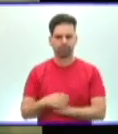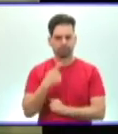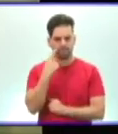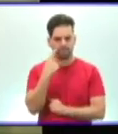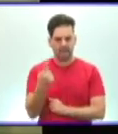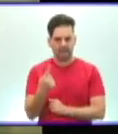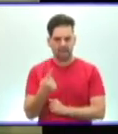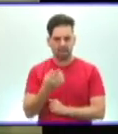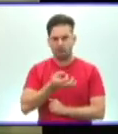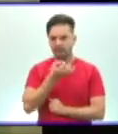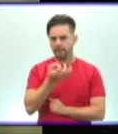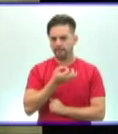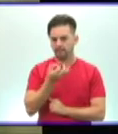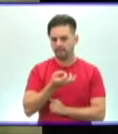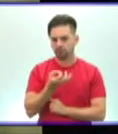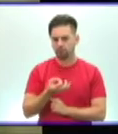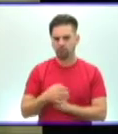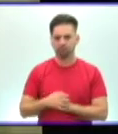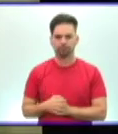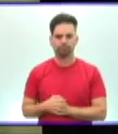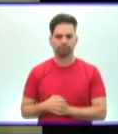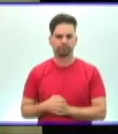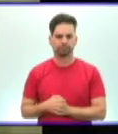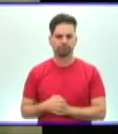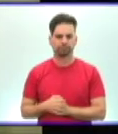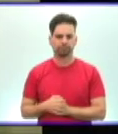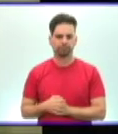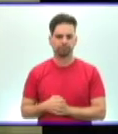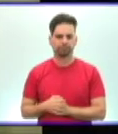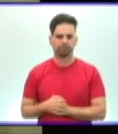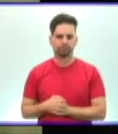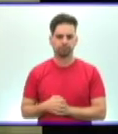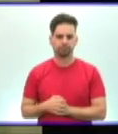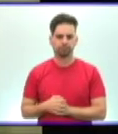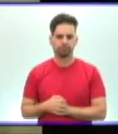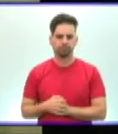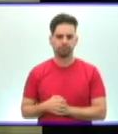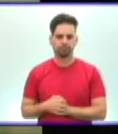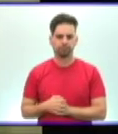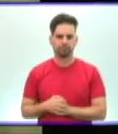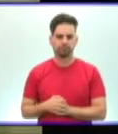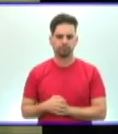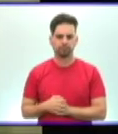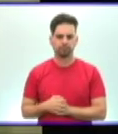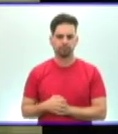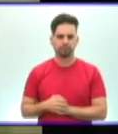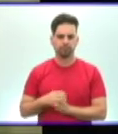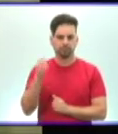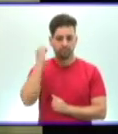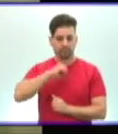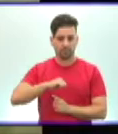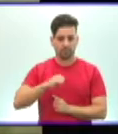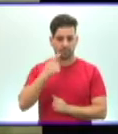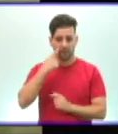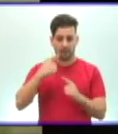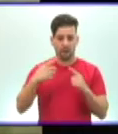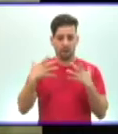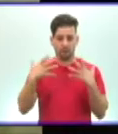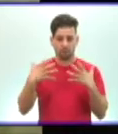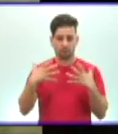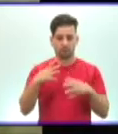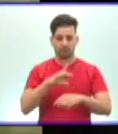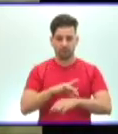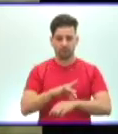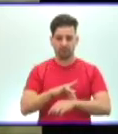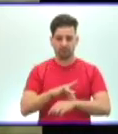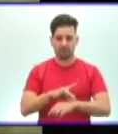qué explicación se les da a un grupo de las más importantes enfermedades que hemos vivido los seres humanos a lo largo de la